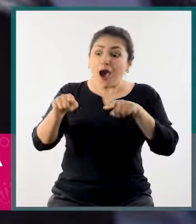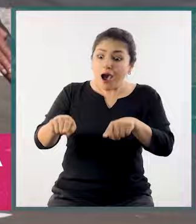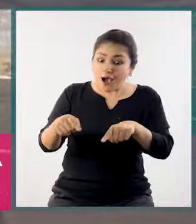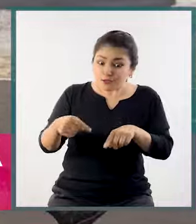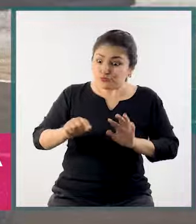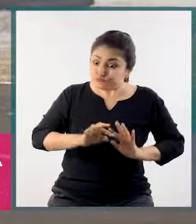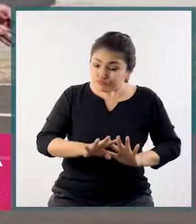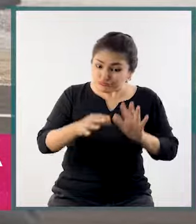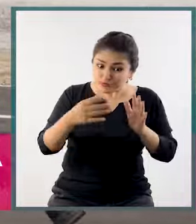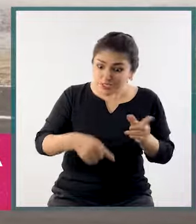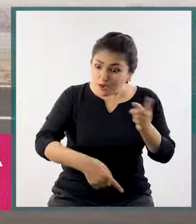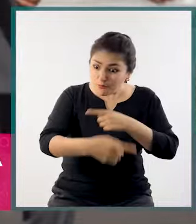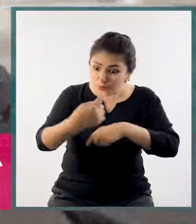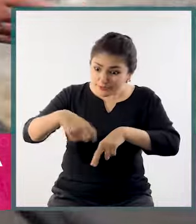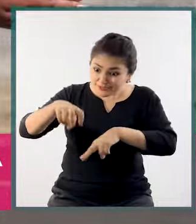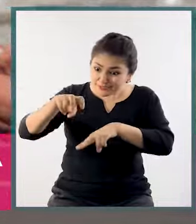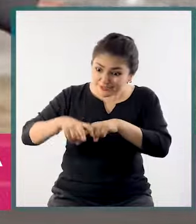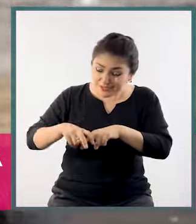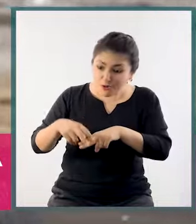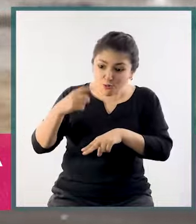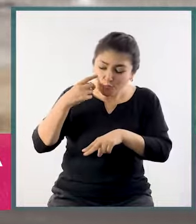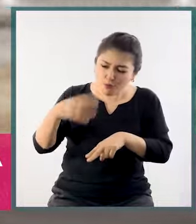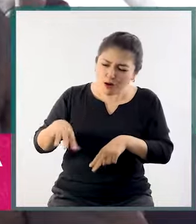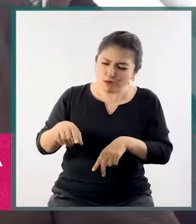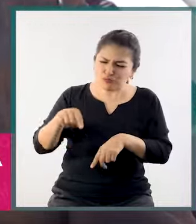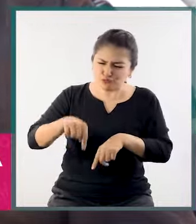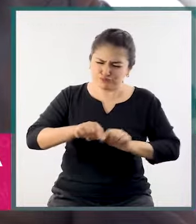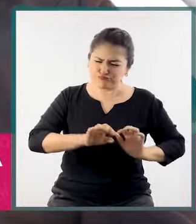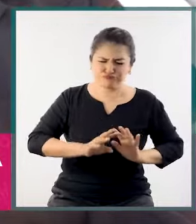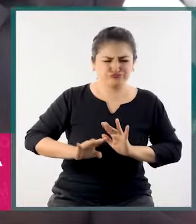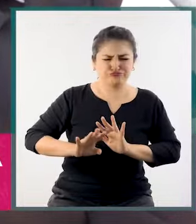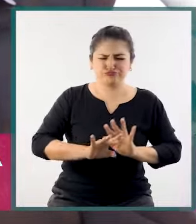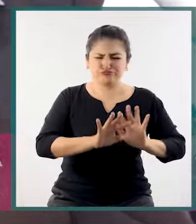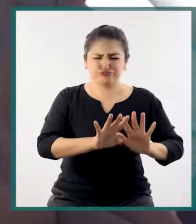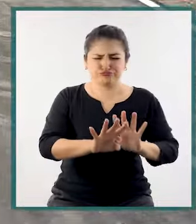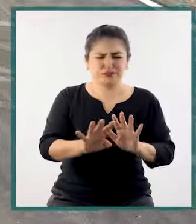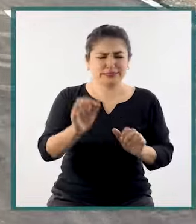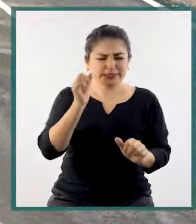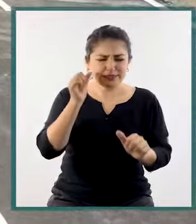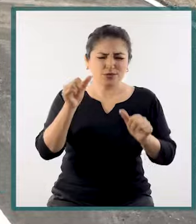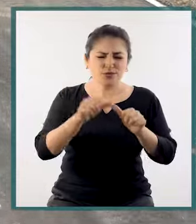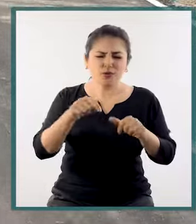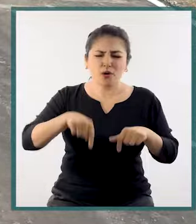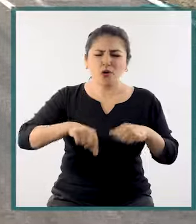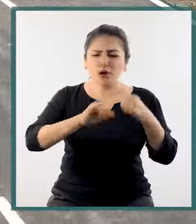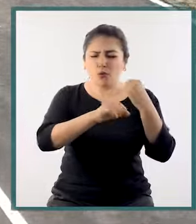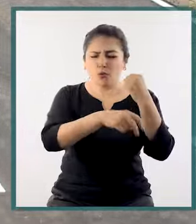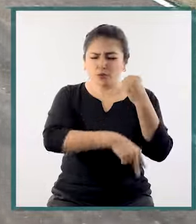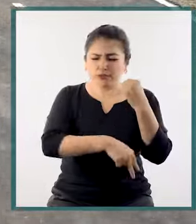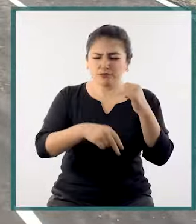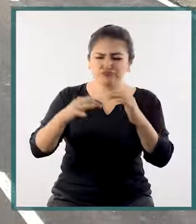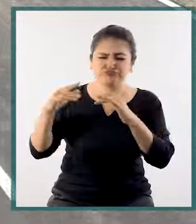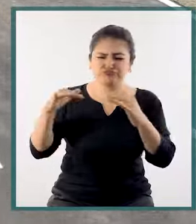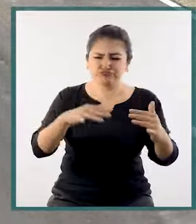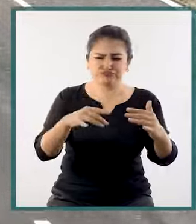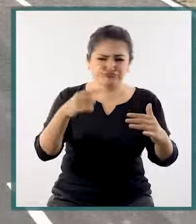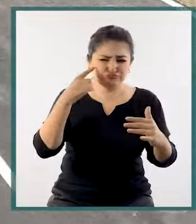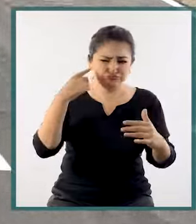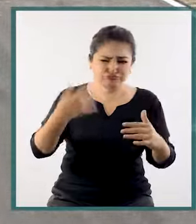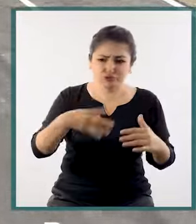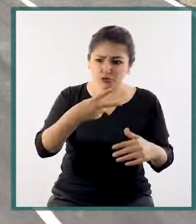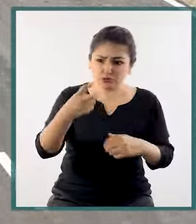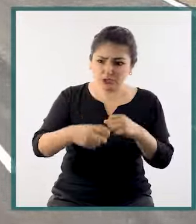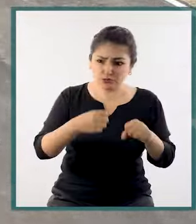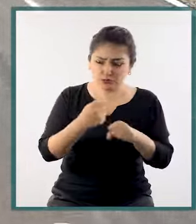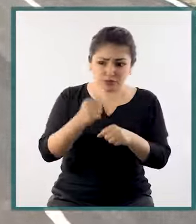señora, acaba de desfilar y acaba de venir para acá! ¿Qué se siente desfilar y ser parte, sobre todo en esta edición especial, porque son los 200 años de la Batalla de